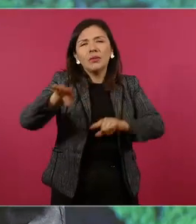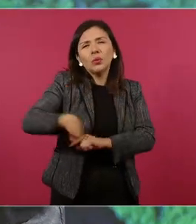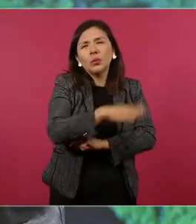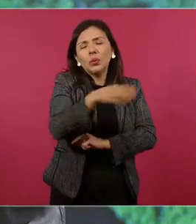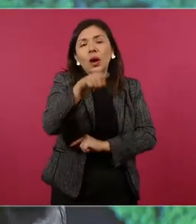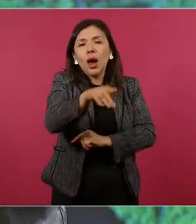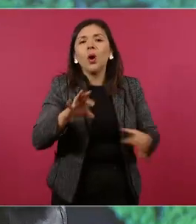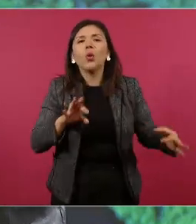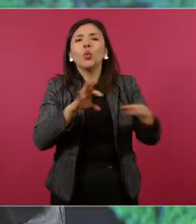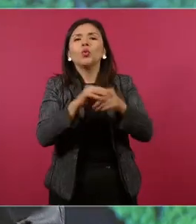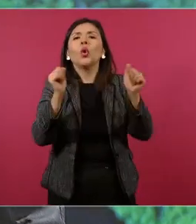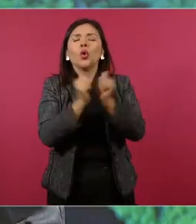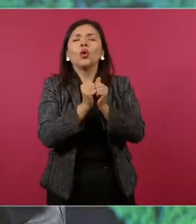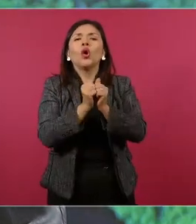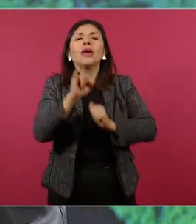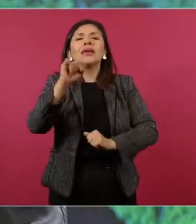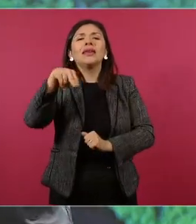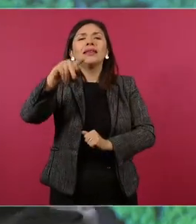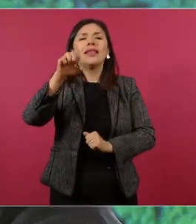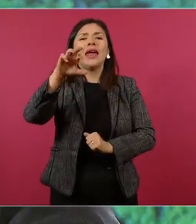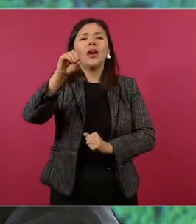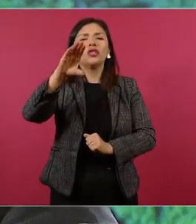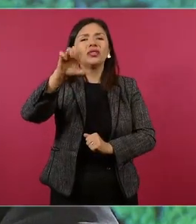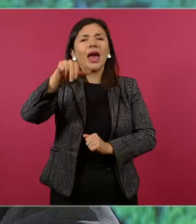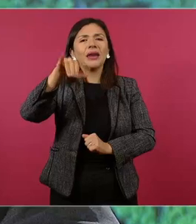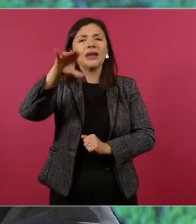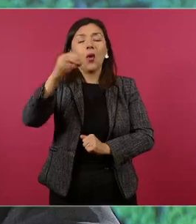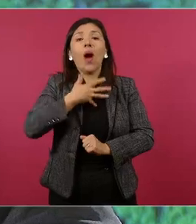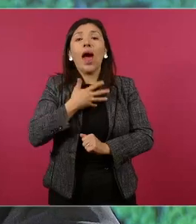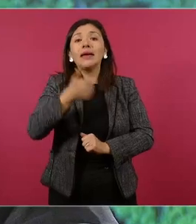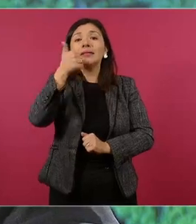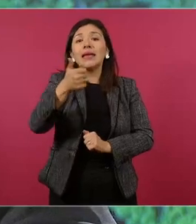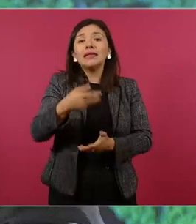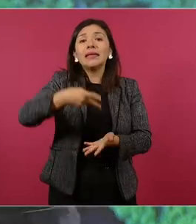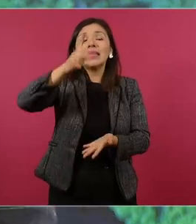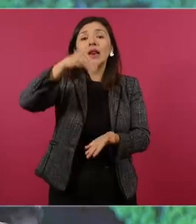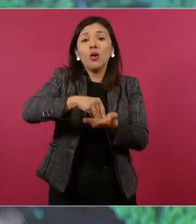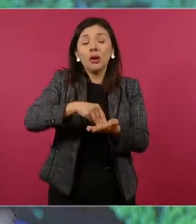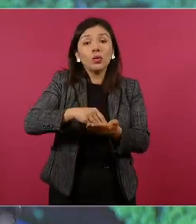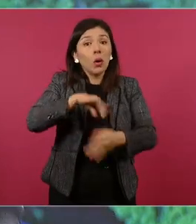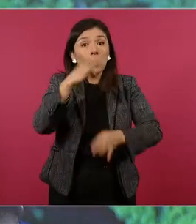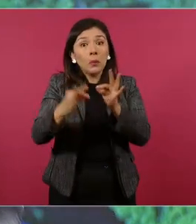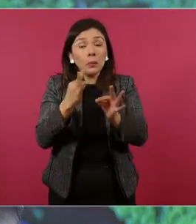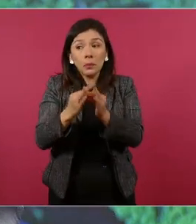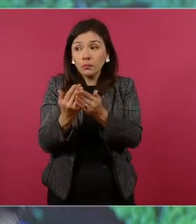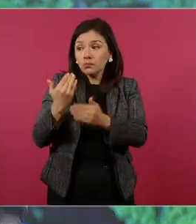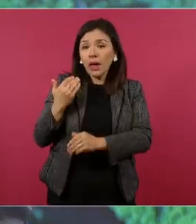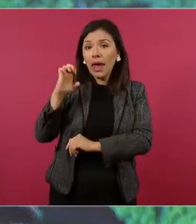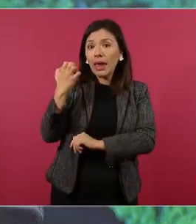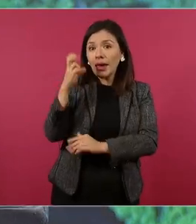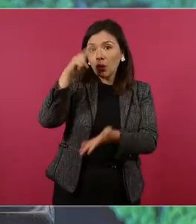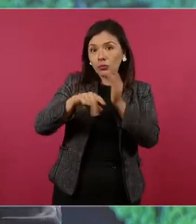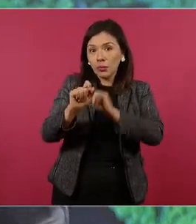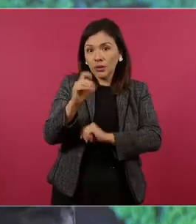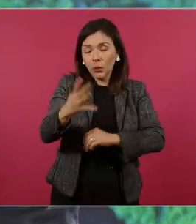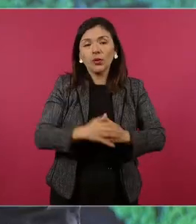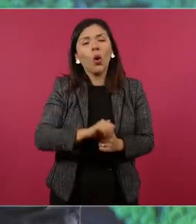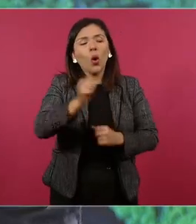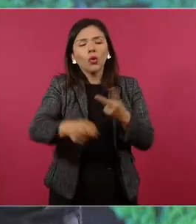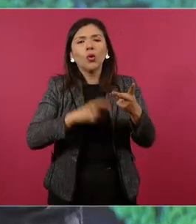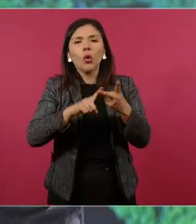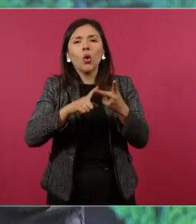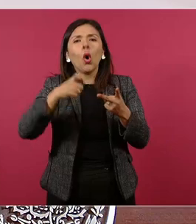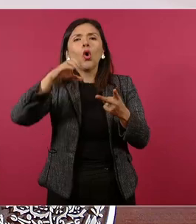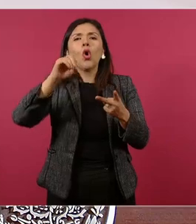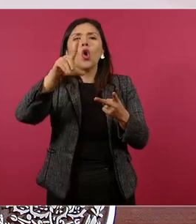parte del corredor interoceánico tiene 6 km tres en Tron se terminó en enero de 24 El bulevard coloso en